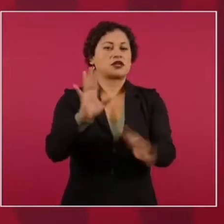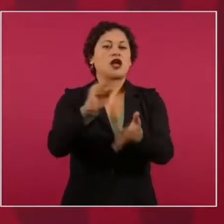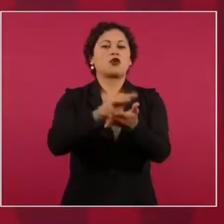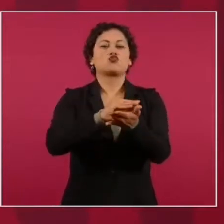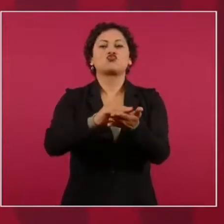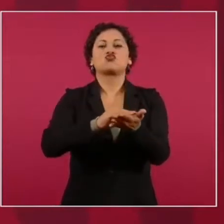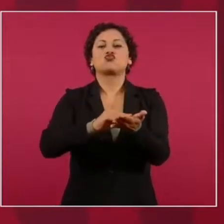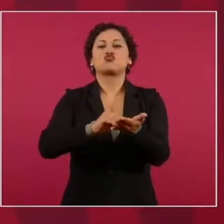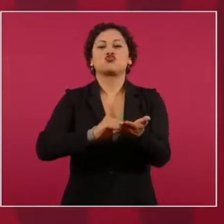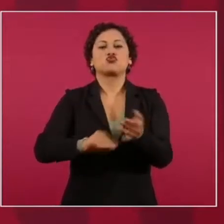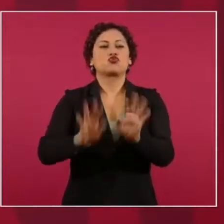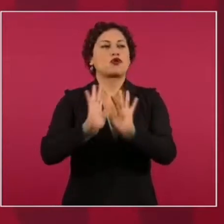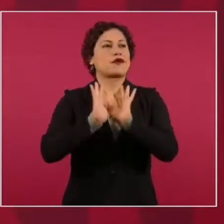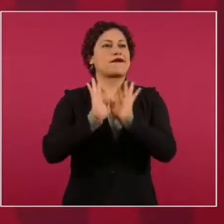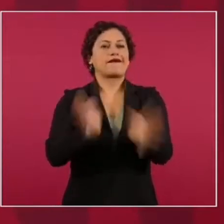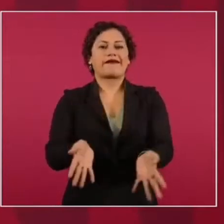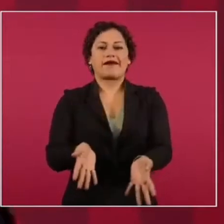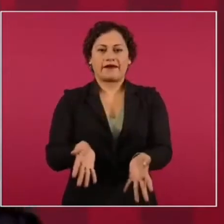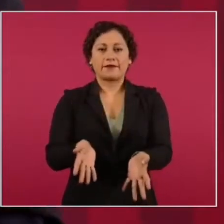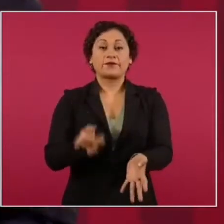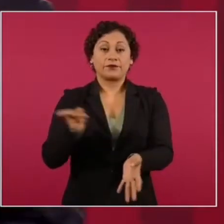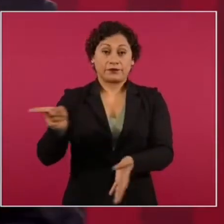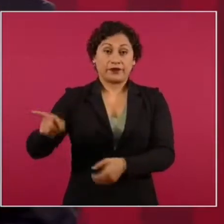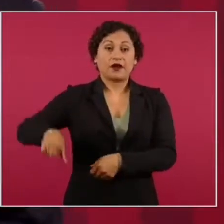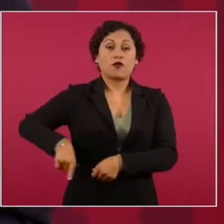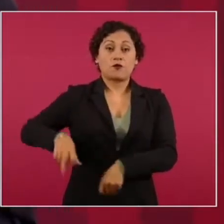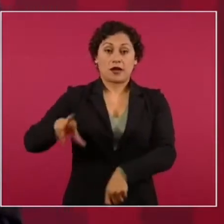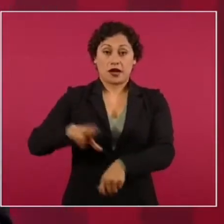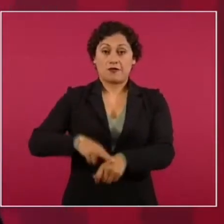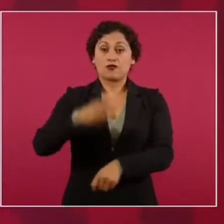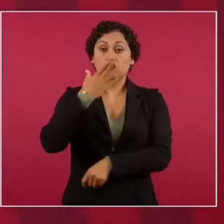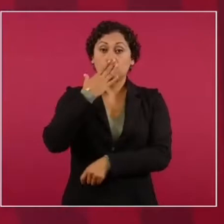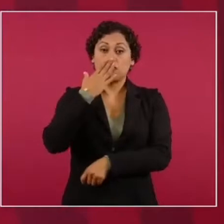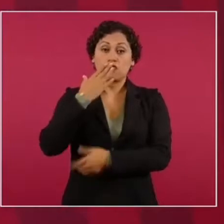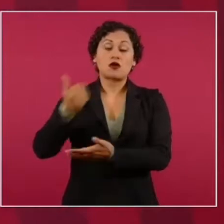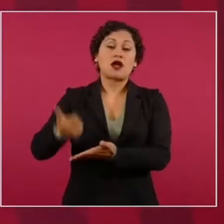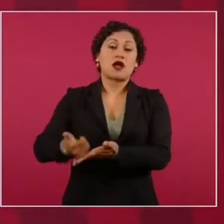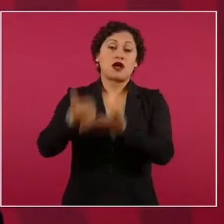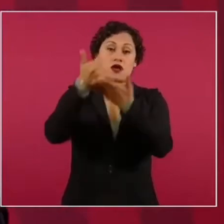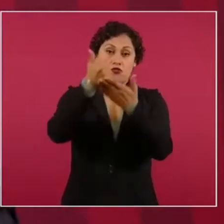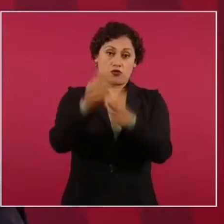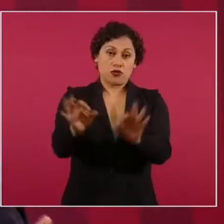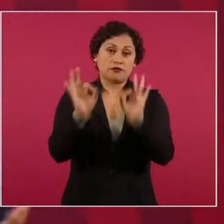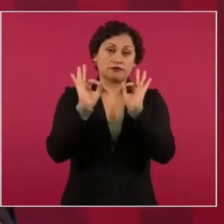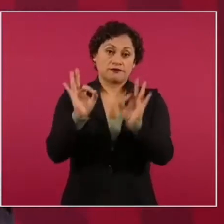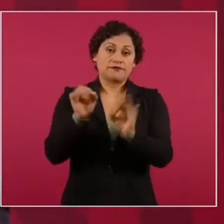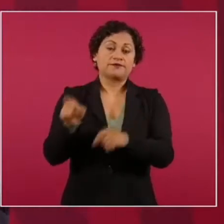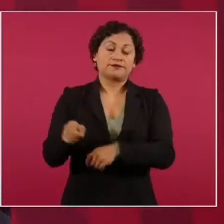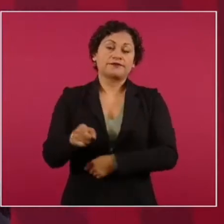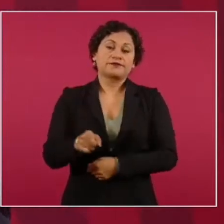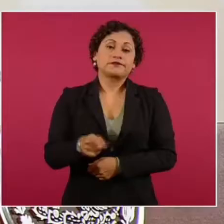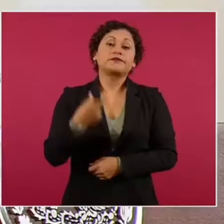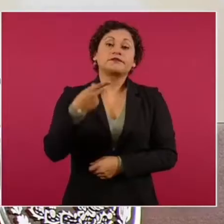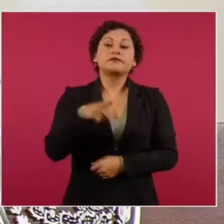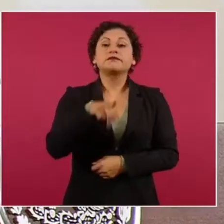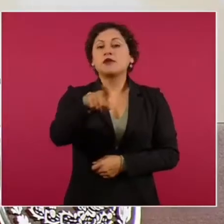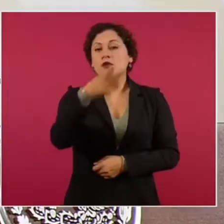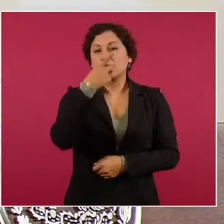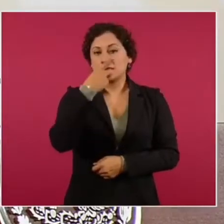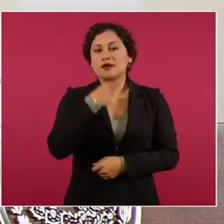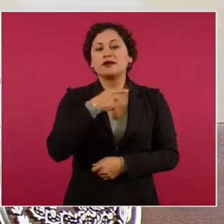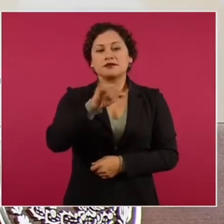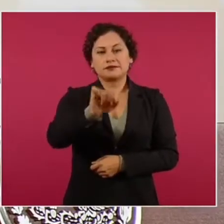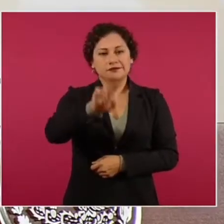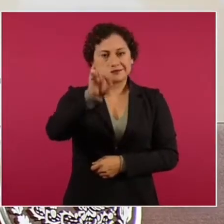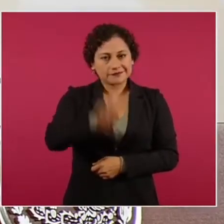trabajo del gobernador de Sonora, Alfonso Durazo. Pero también tienes razón en lo de los